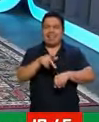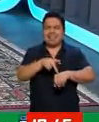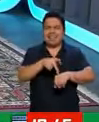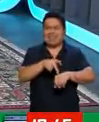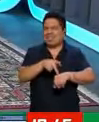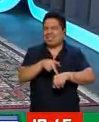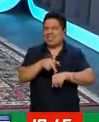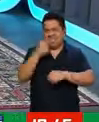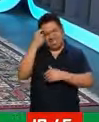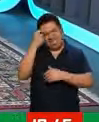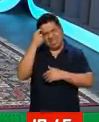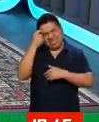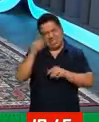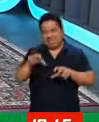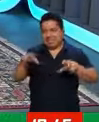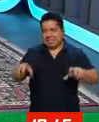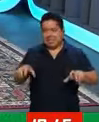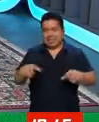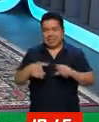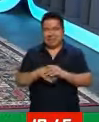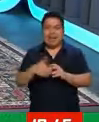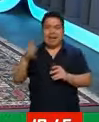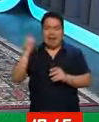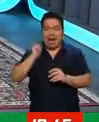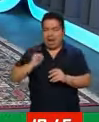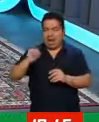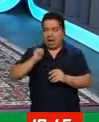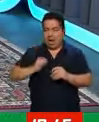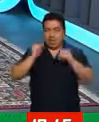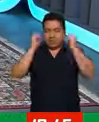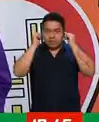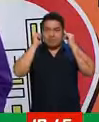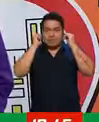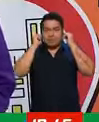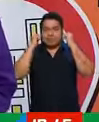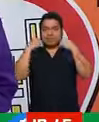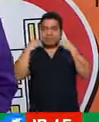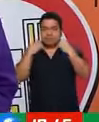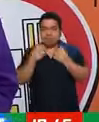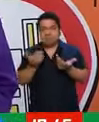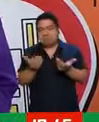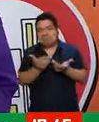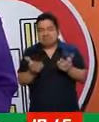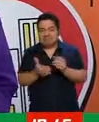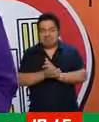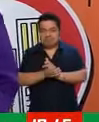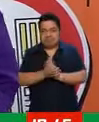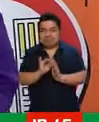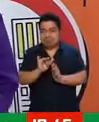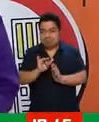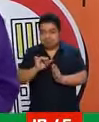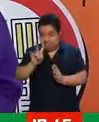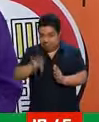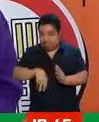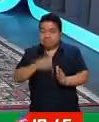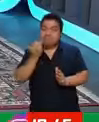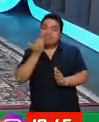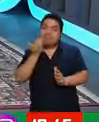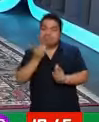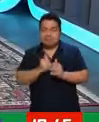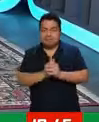Ya. Es de arte. ¿Del así de acá? Sí. Órale. No sea la risa es en vacaciones. Es un momento chido. ¿Cuatro?